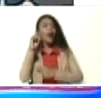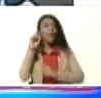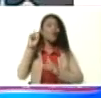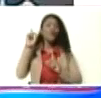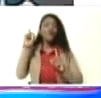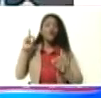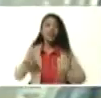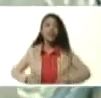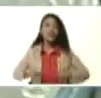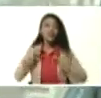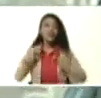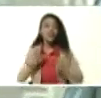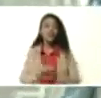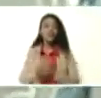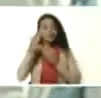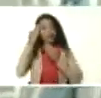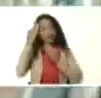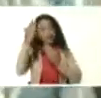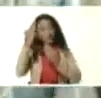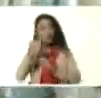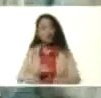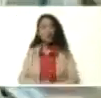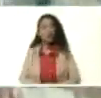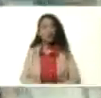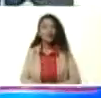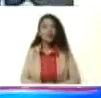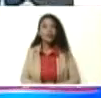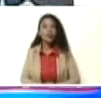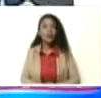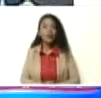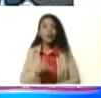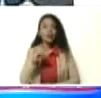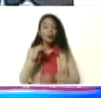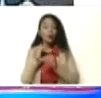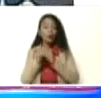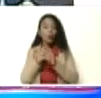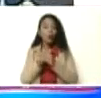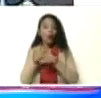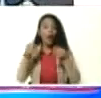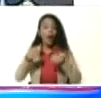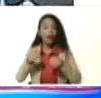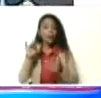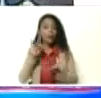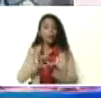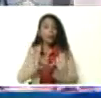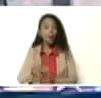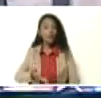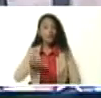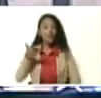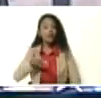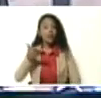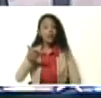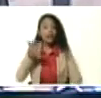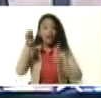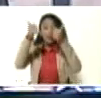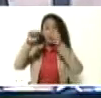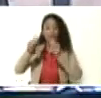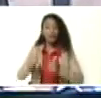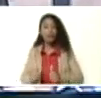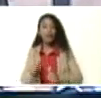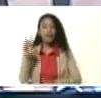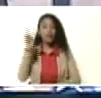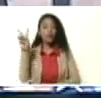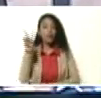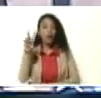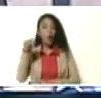vida. Mi saludo, Tibisay. Igual se encuentra esta importante artista venezolana,